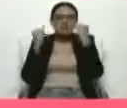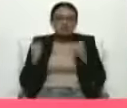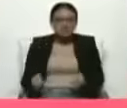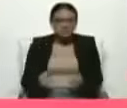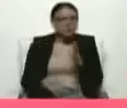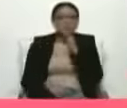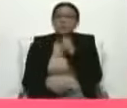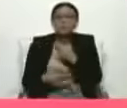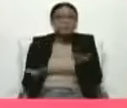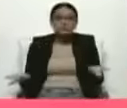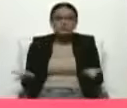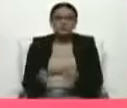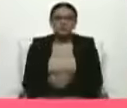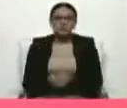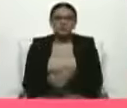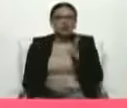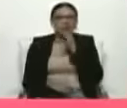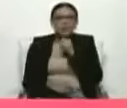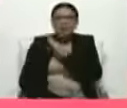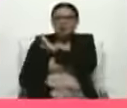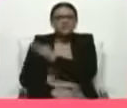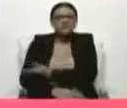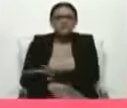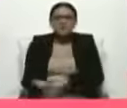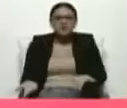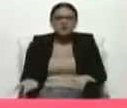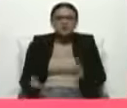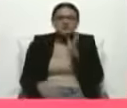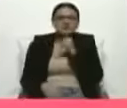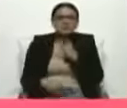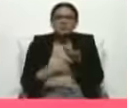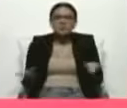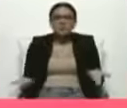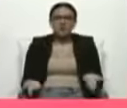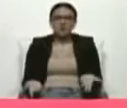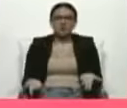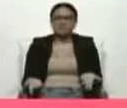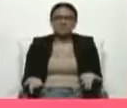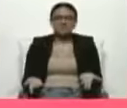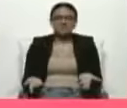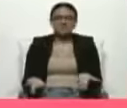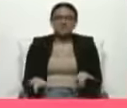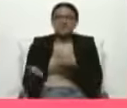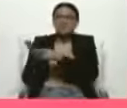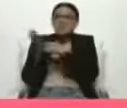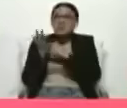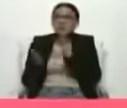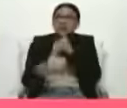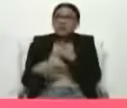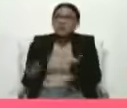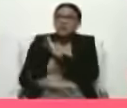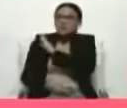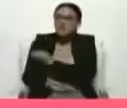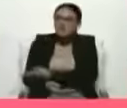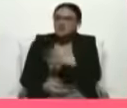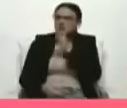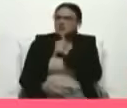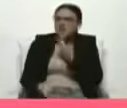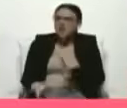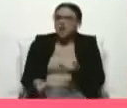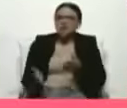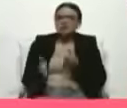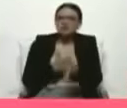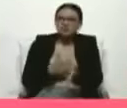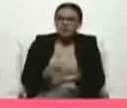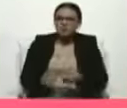solo tiene la fortaleza necesaria para ser presidente. Ni uno solo tiene la dignidad